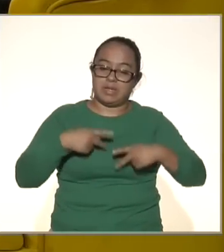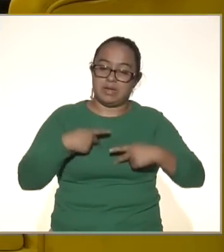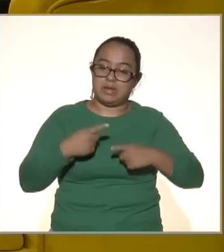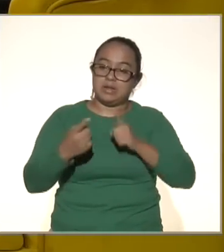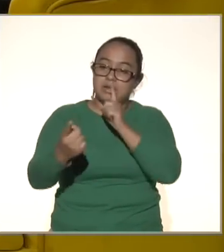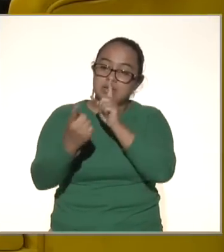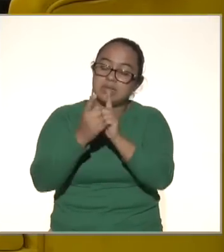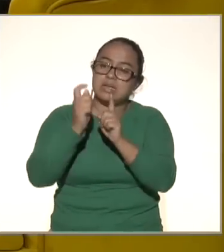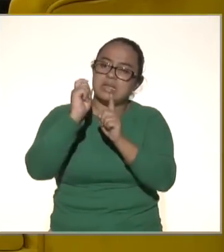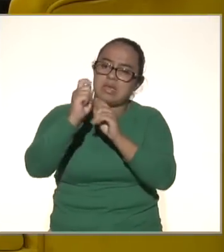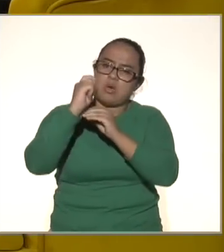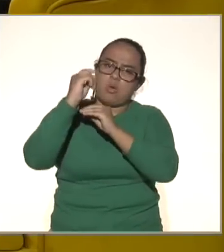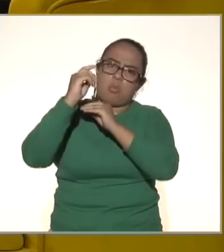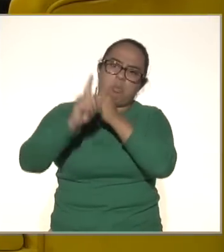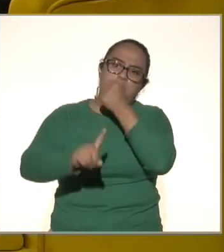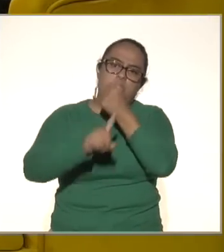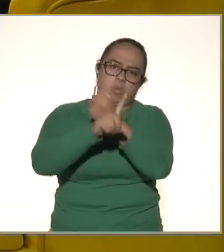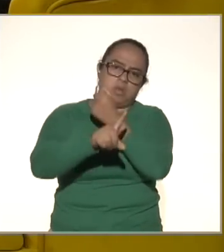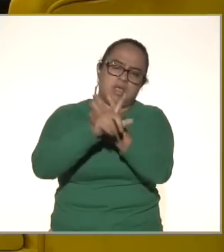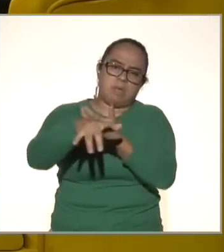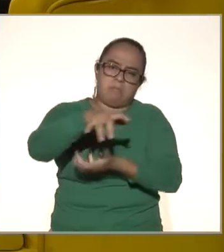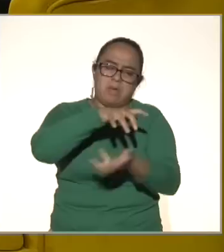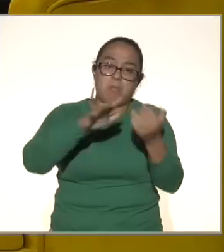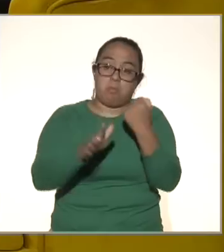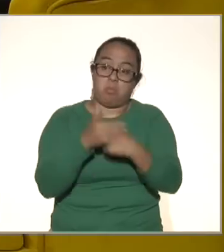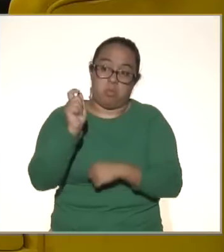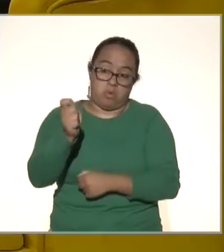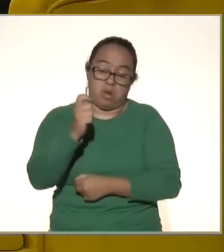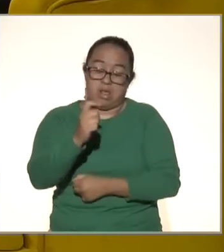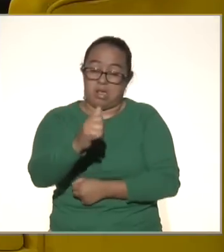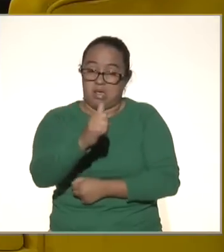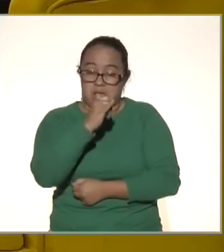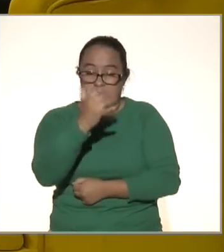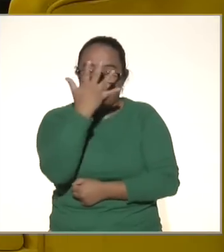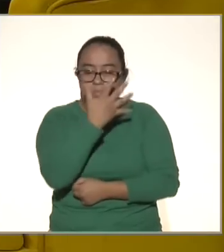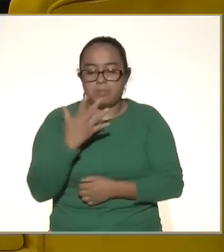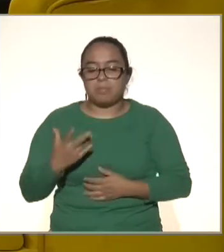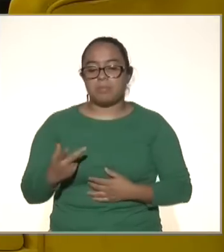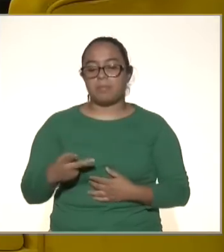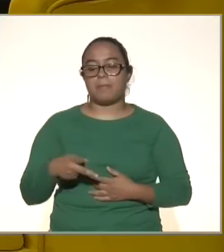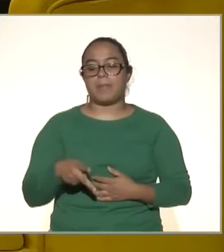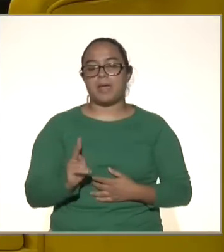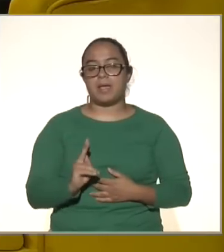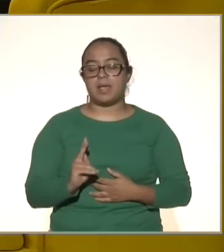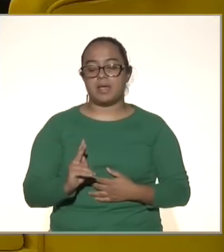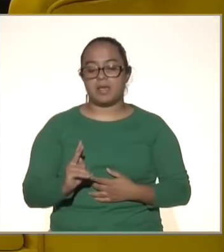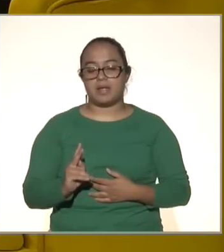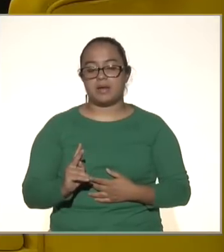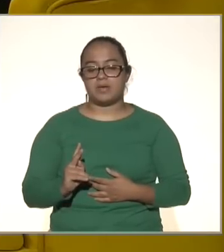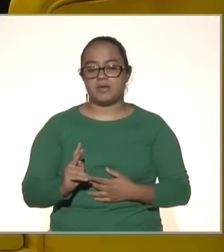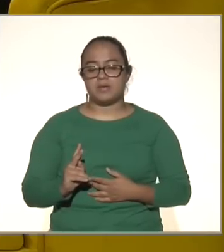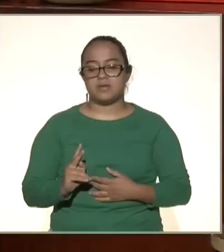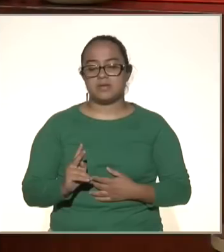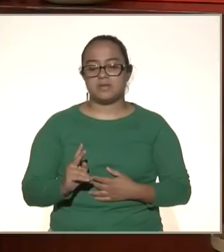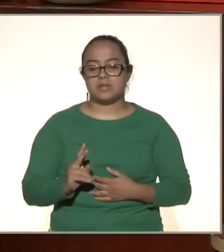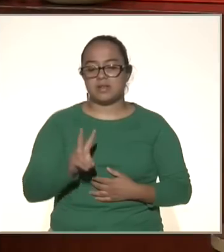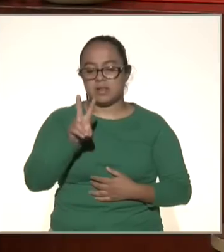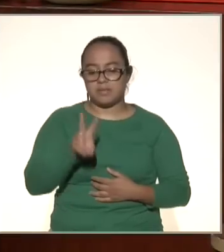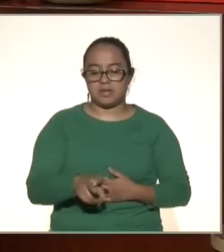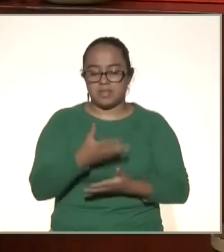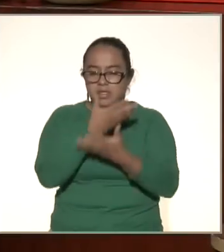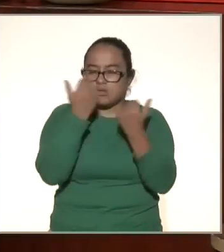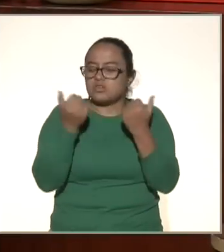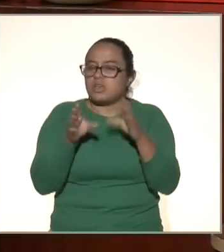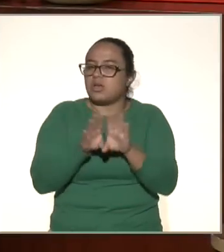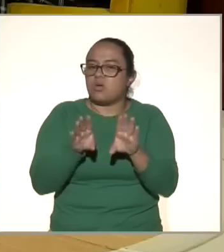genere un conflicto a raíz del alcohol, pero sí, no sé, en realidad no sé cómo podríamos poner